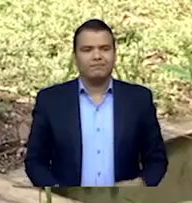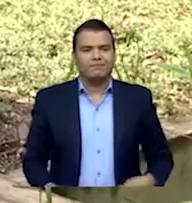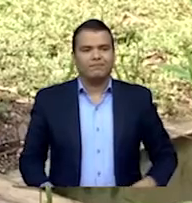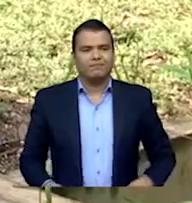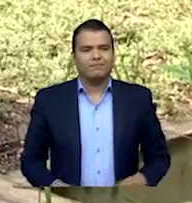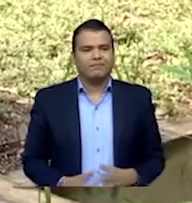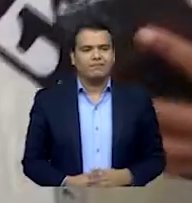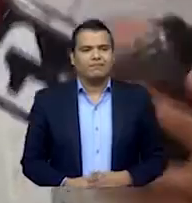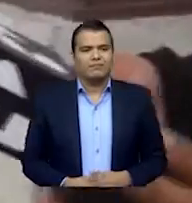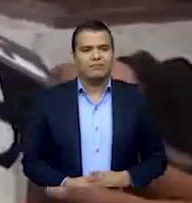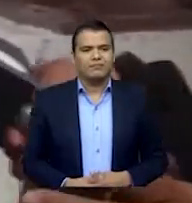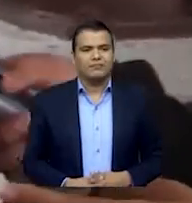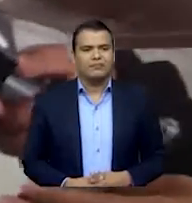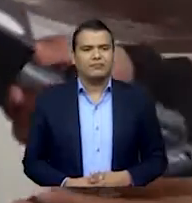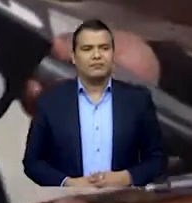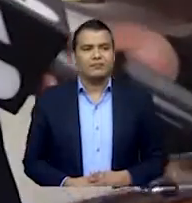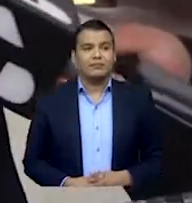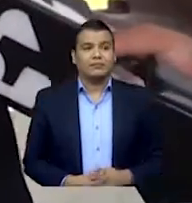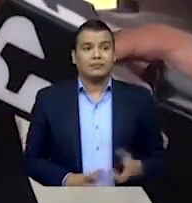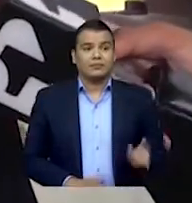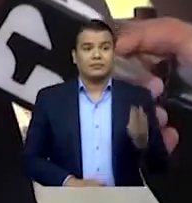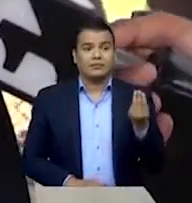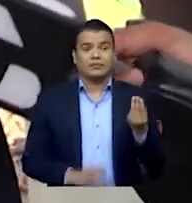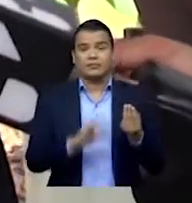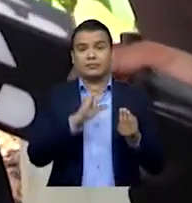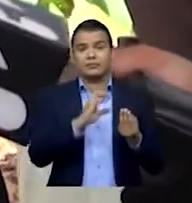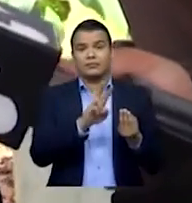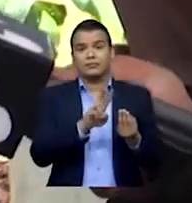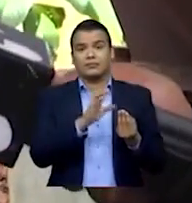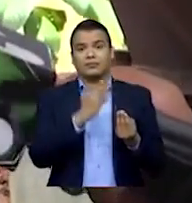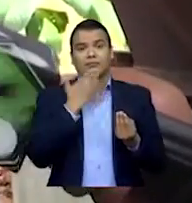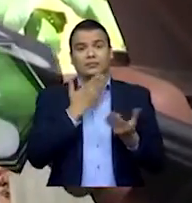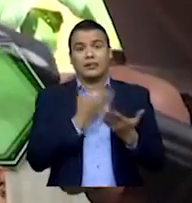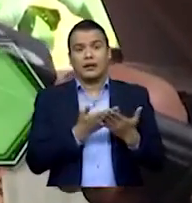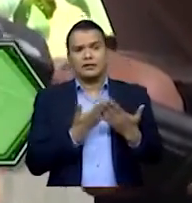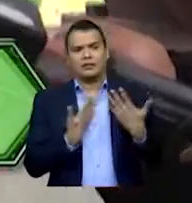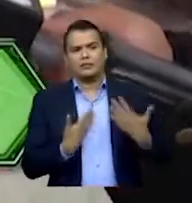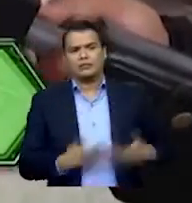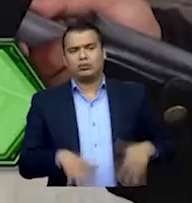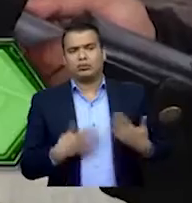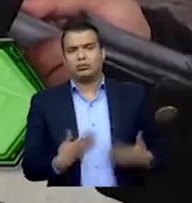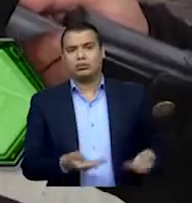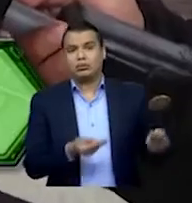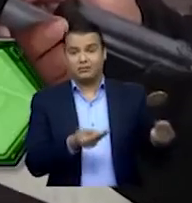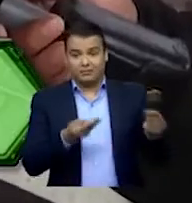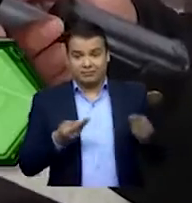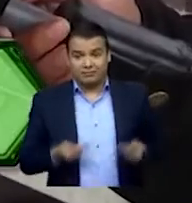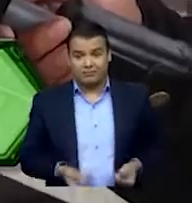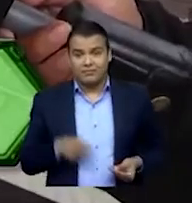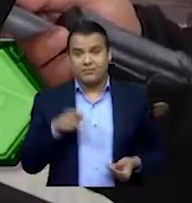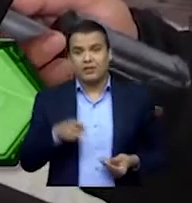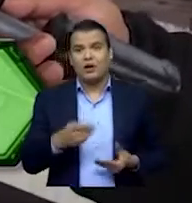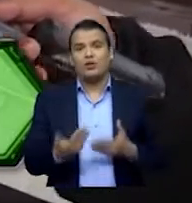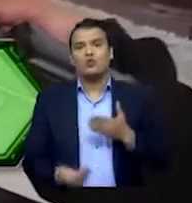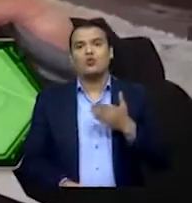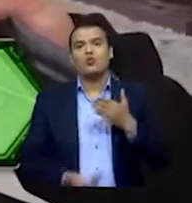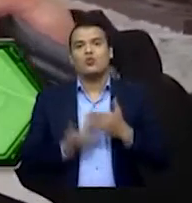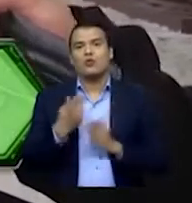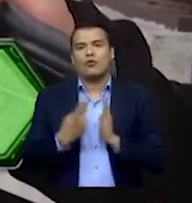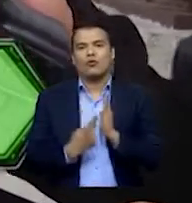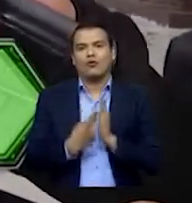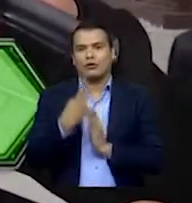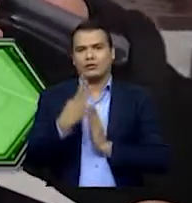importantes obras cbc por entregar esta oportunidad ambiental a la ciudadanía